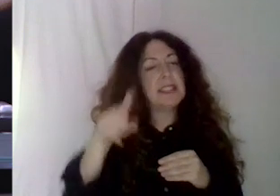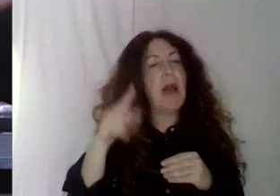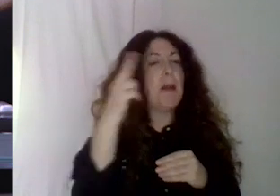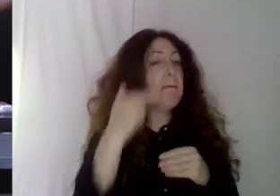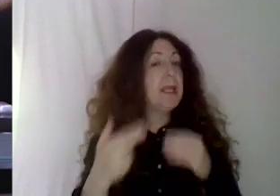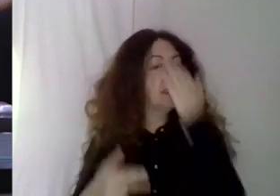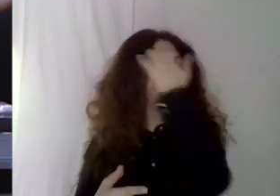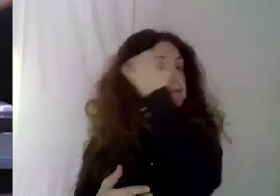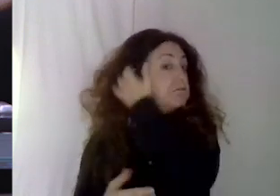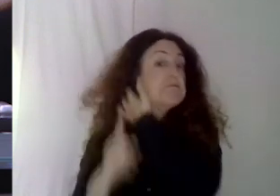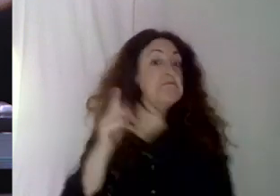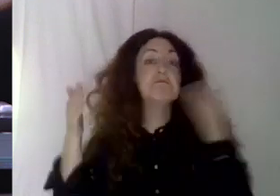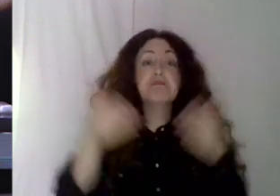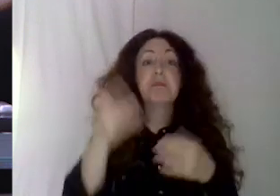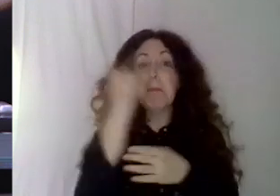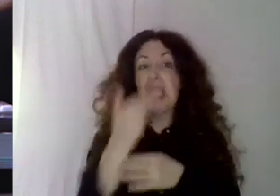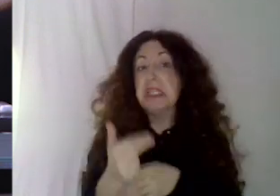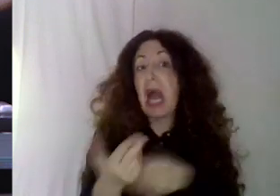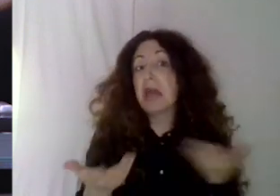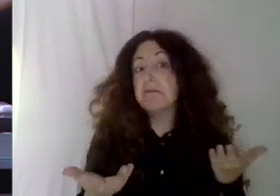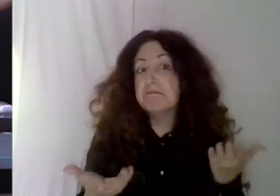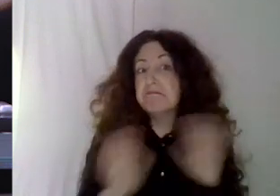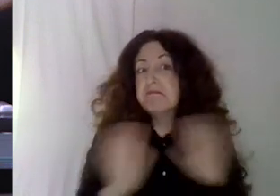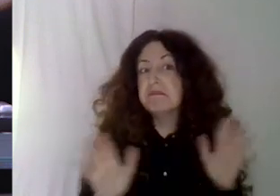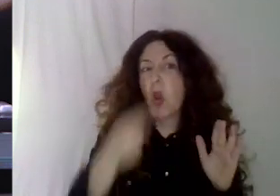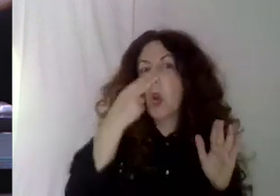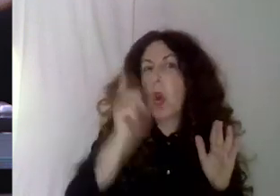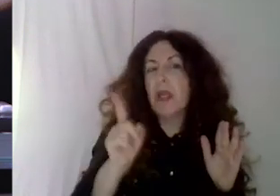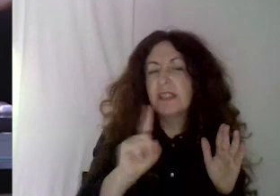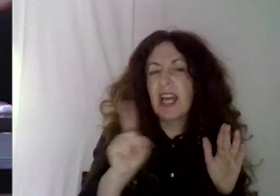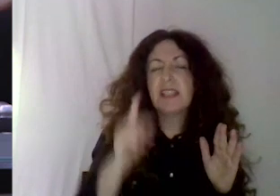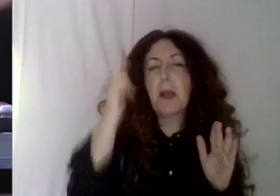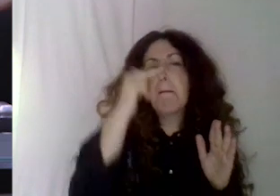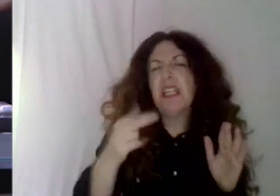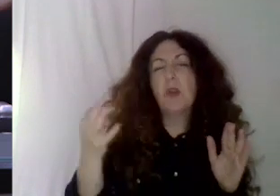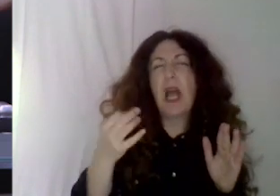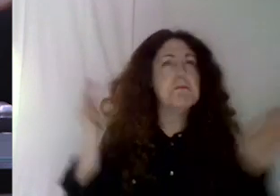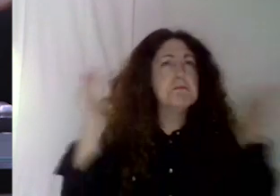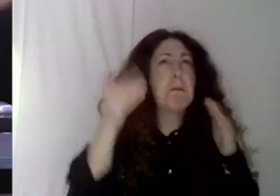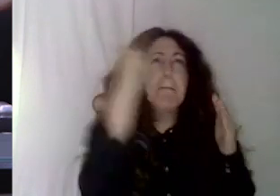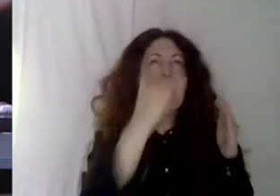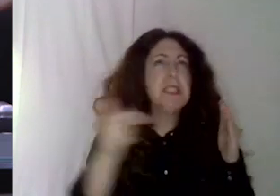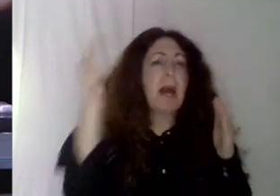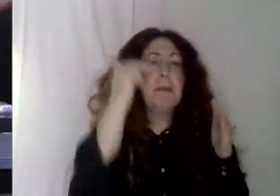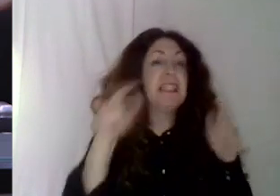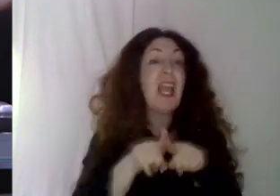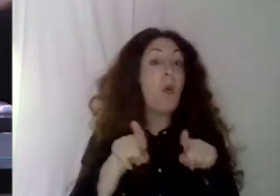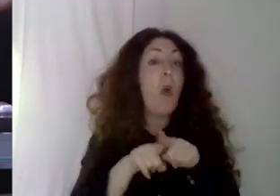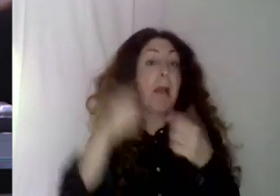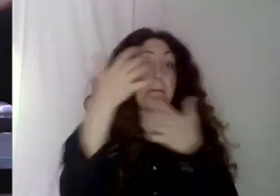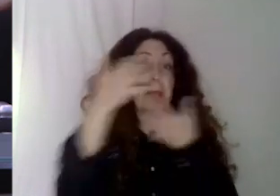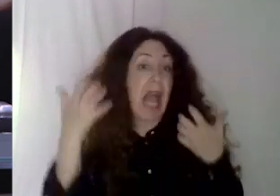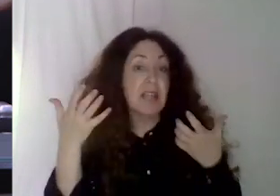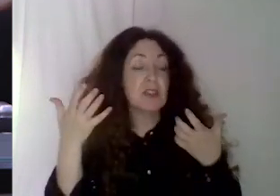una forma de estar, en un Dasein distinto que tienen ellos, porque por eso tienen algo especial.